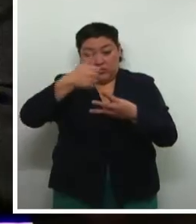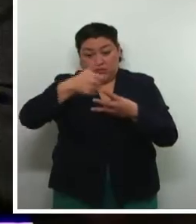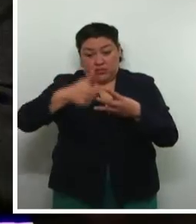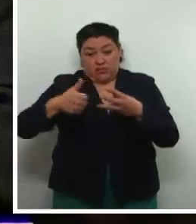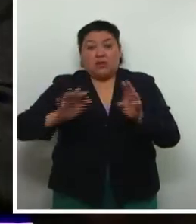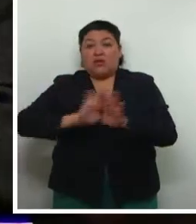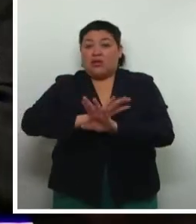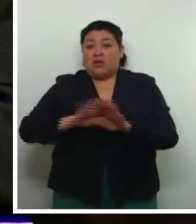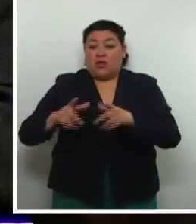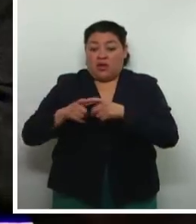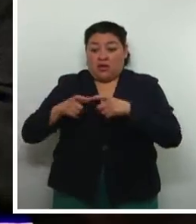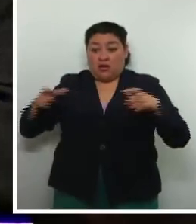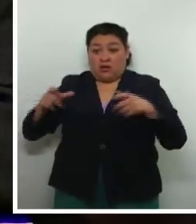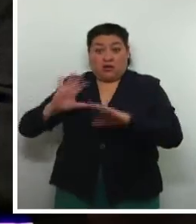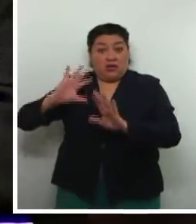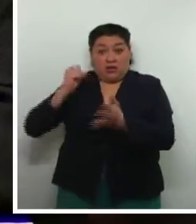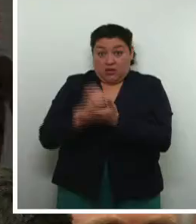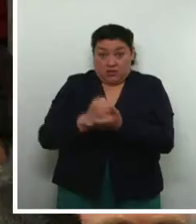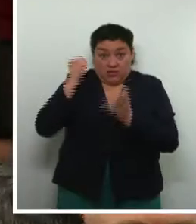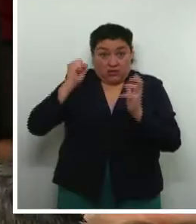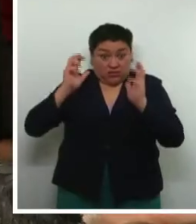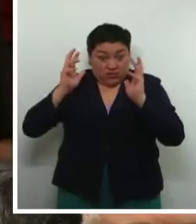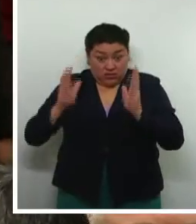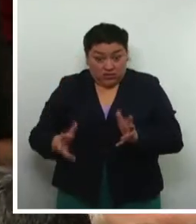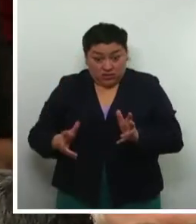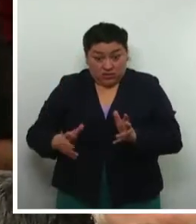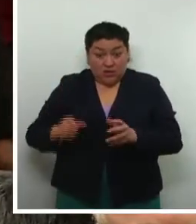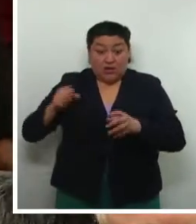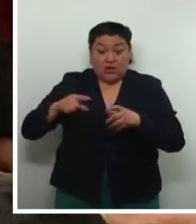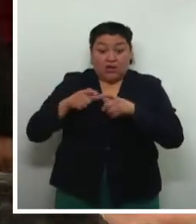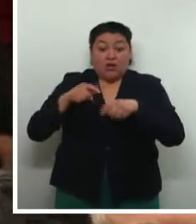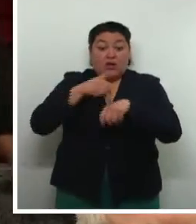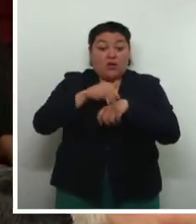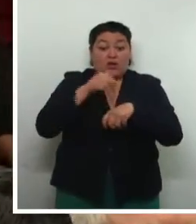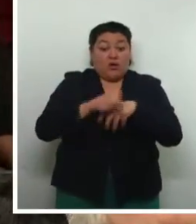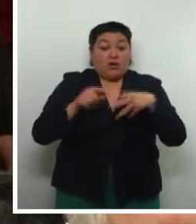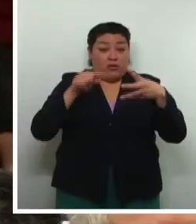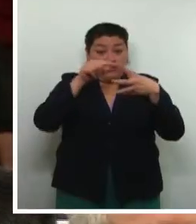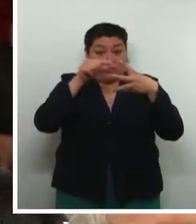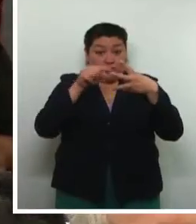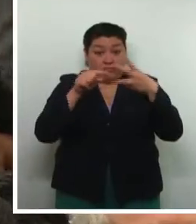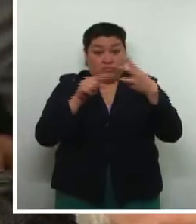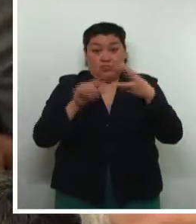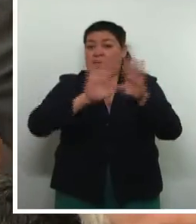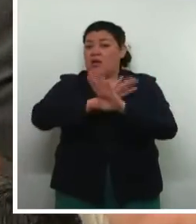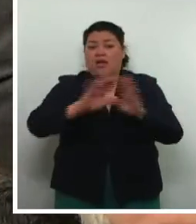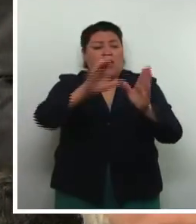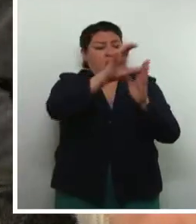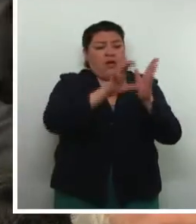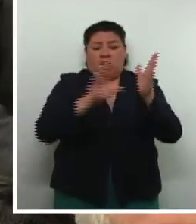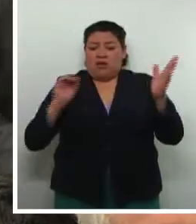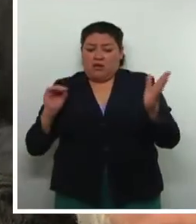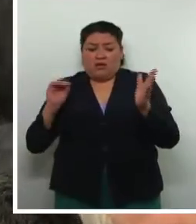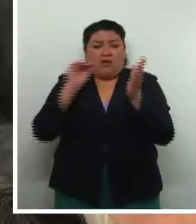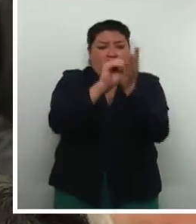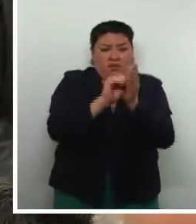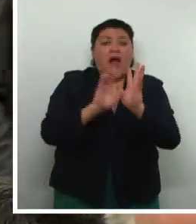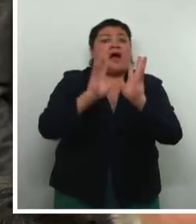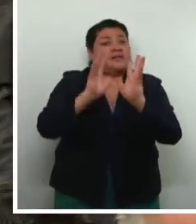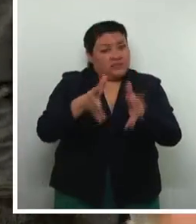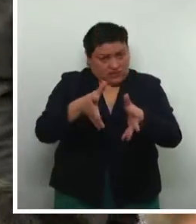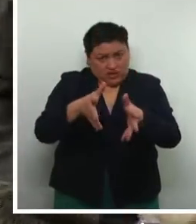votadas por mayoría calificada, estos mismos numerales quedaron incorporados al cuerpo del